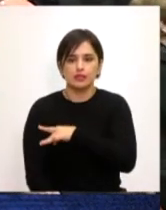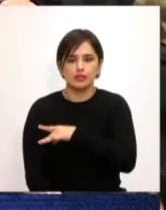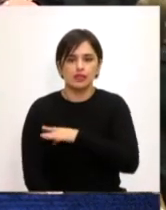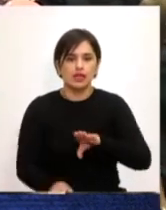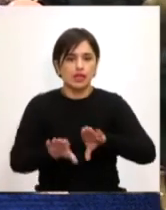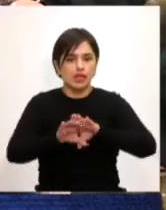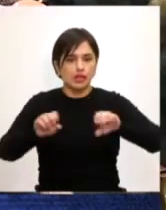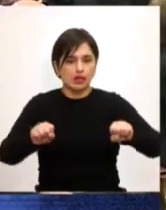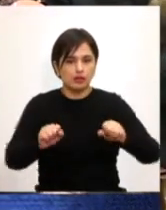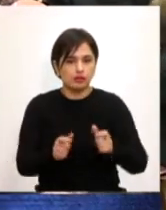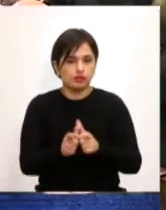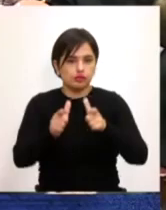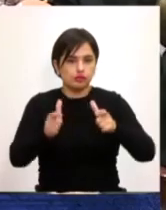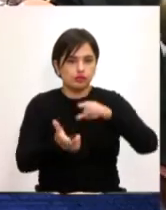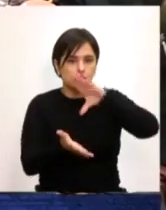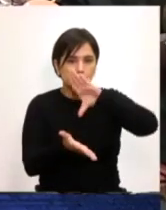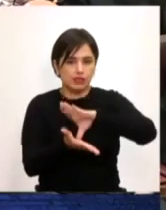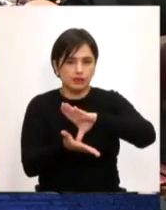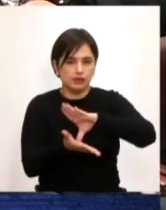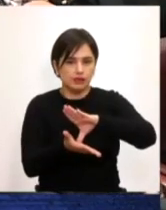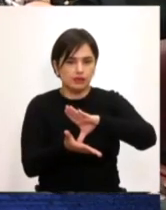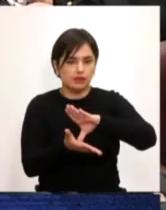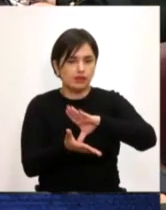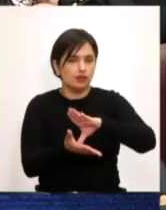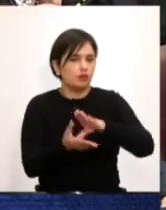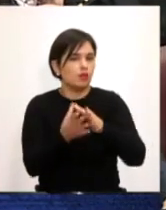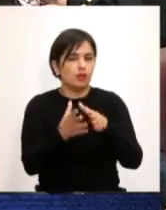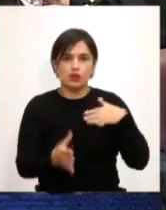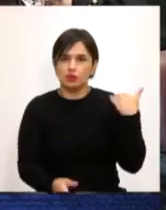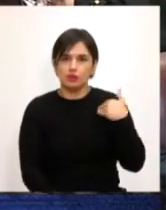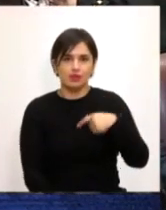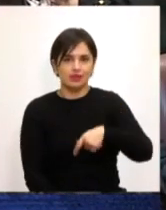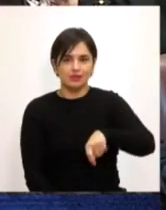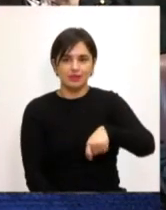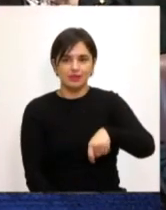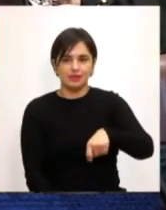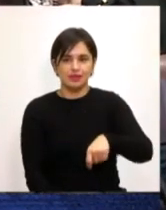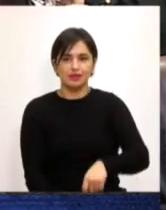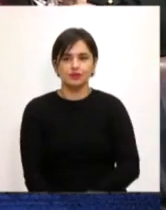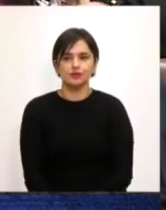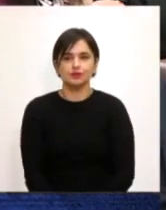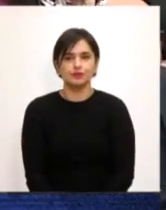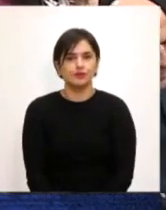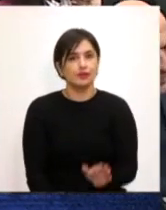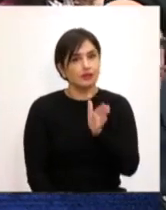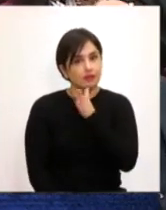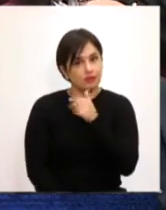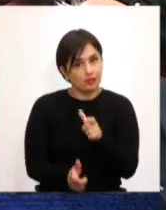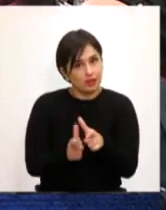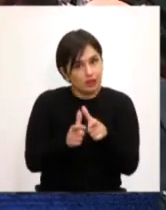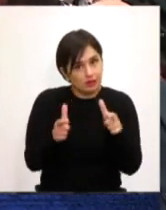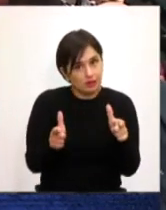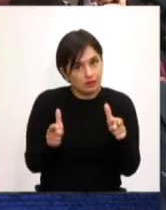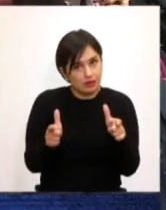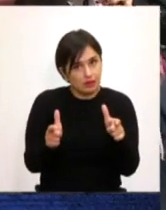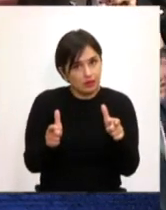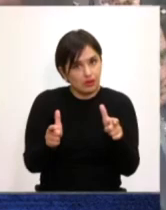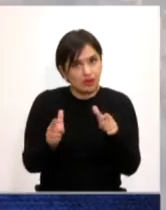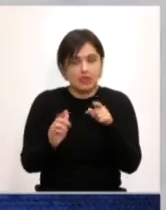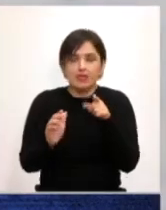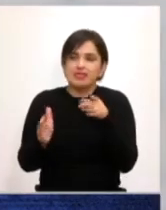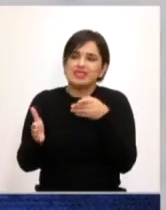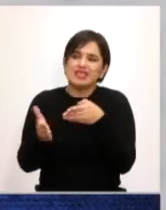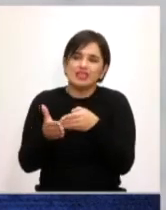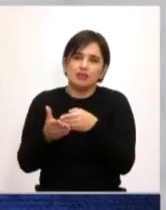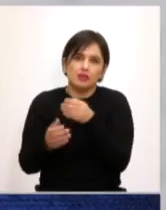compromiso por el crecimiento del país es una tarea vital para este Senado. Sin crecimiento, se reduce la creación de